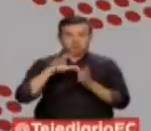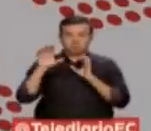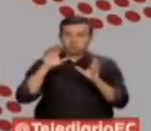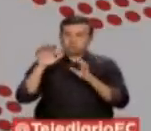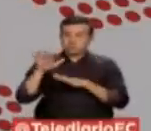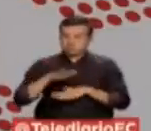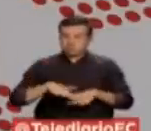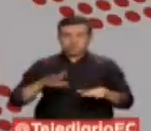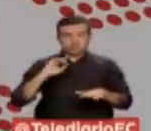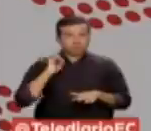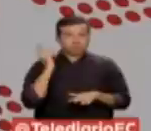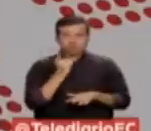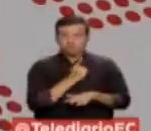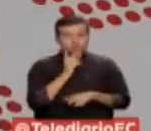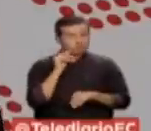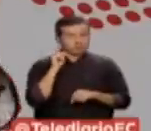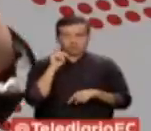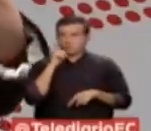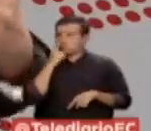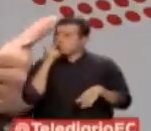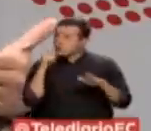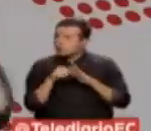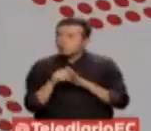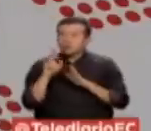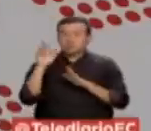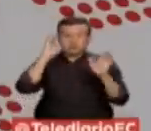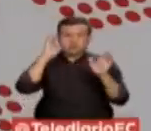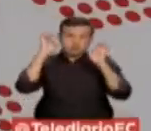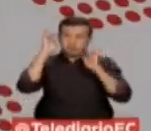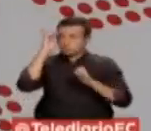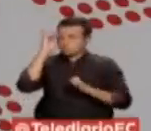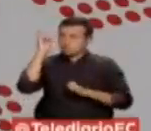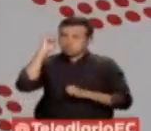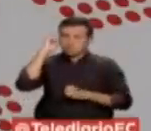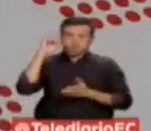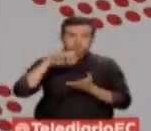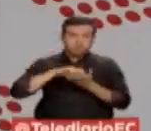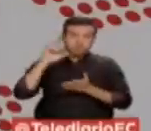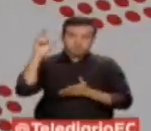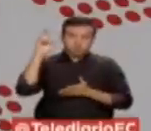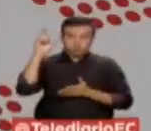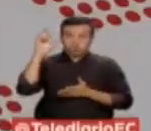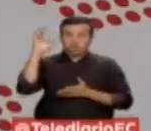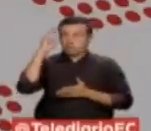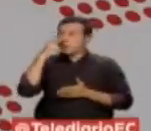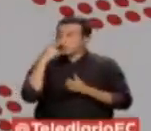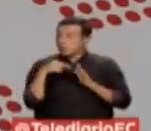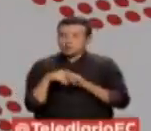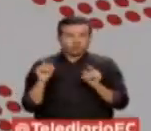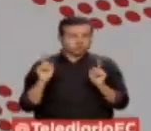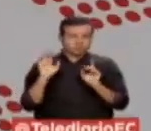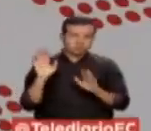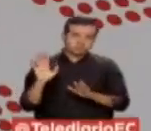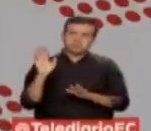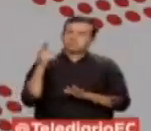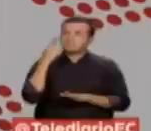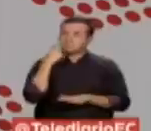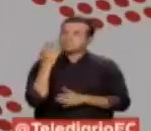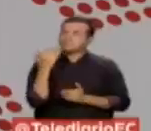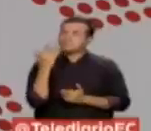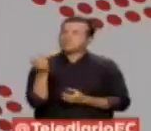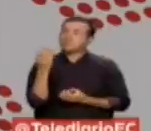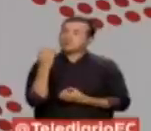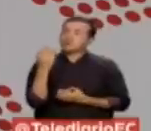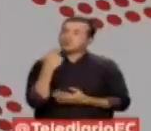nosotros no podemos interferir en las políticas que decide el gobierno colombiano Pero por supuesto hemos requerido estar